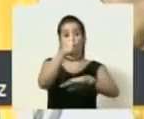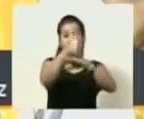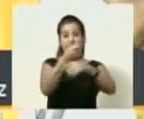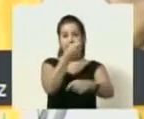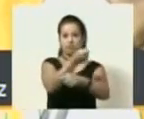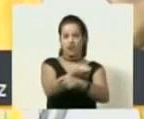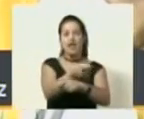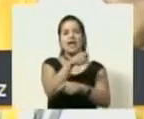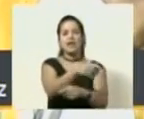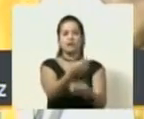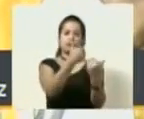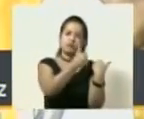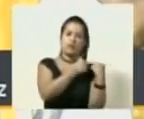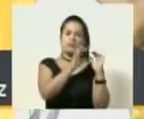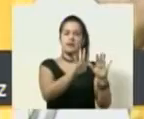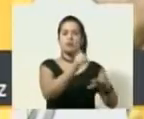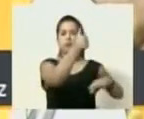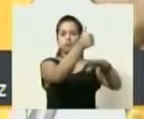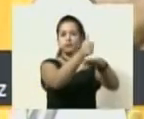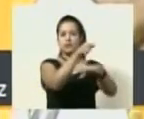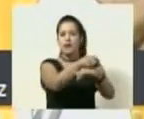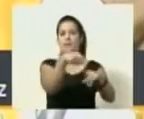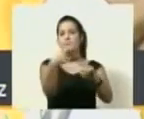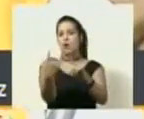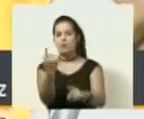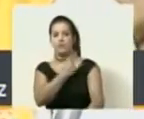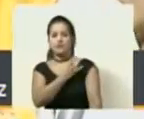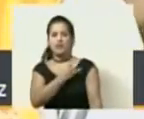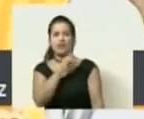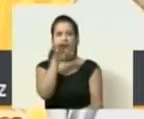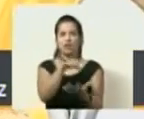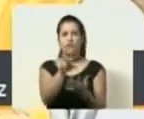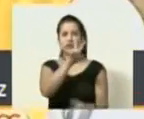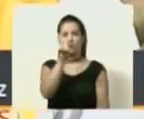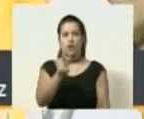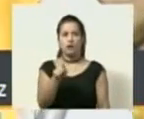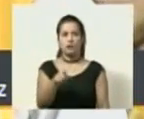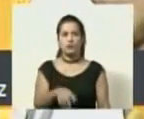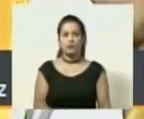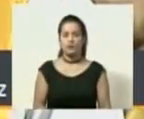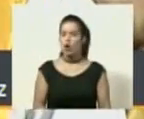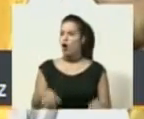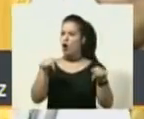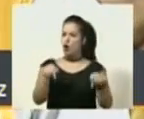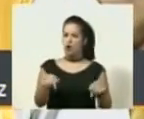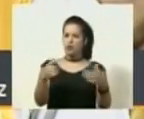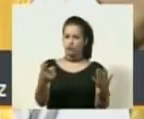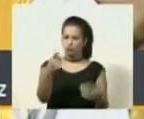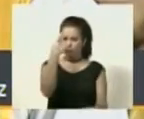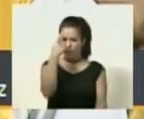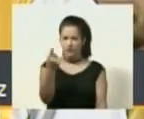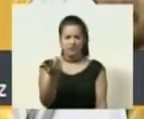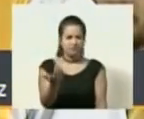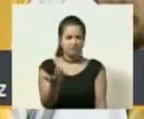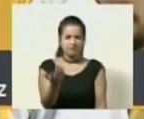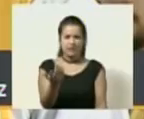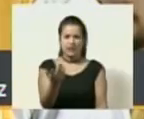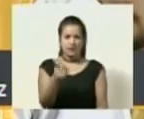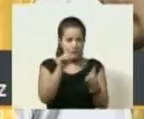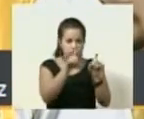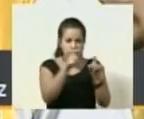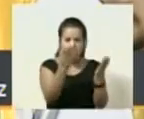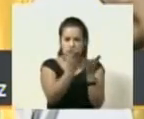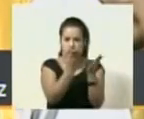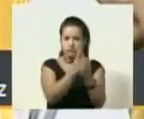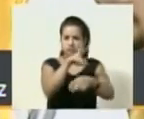competencia exclusiva de las autoridades y las universidades del Estado venezolano. Ya que hoy, comandante, no se están formando médicos